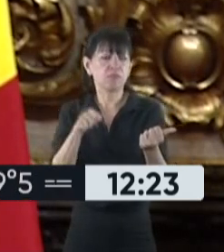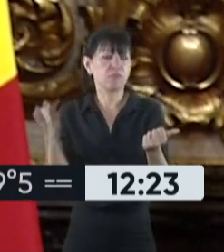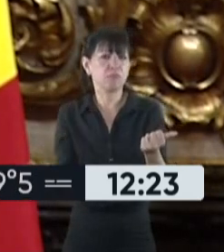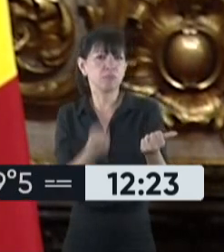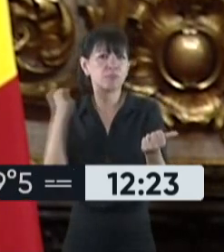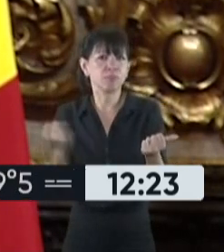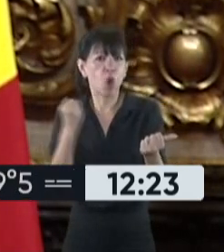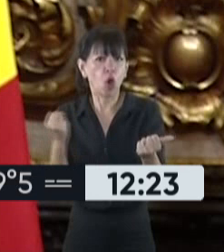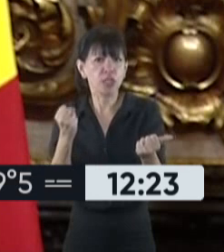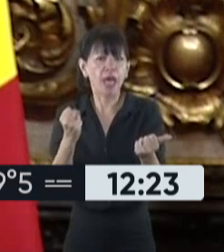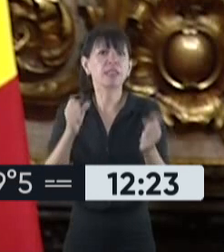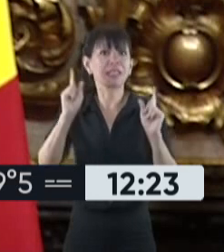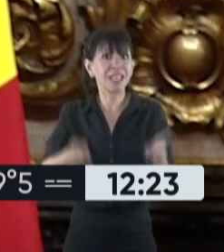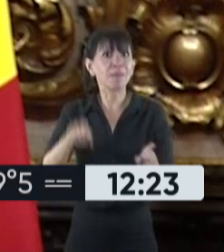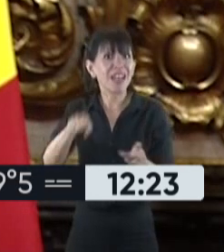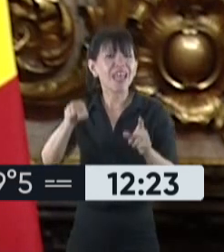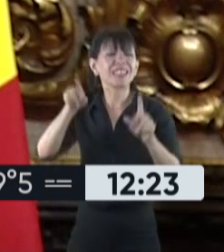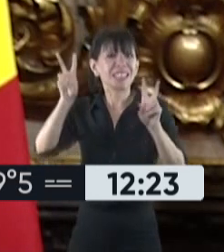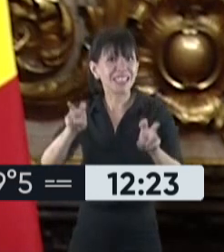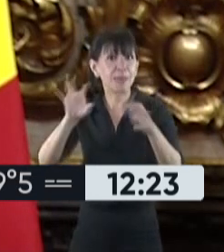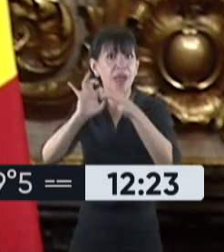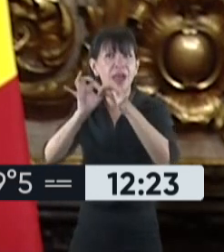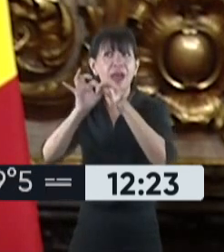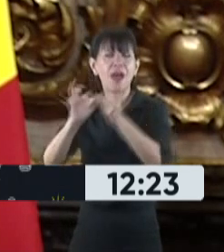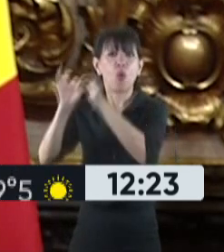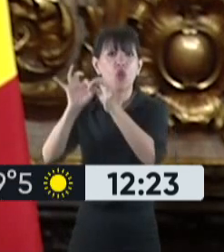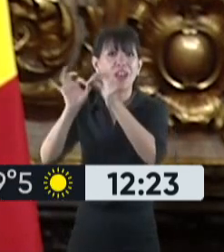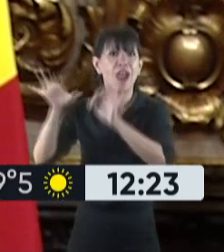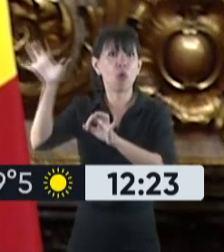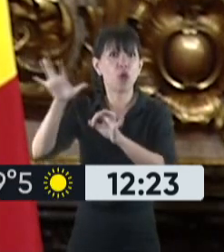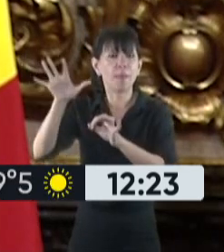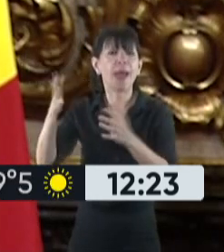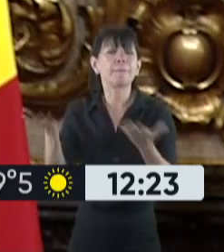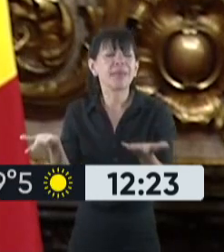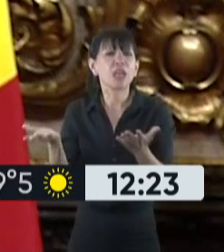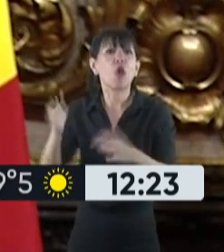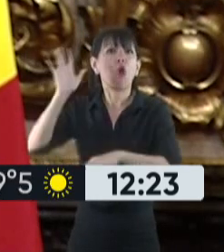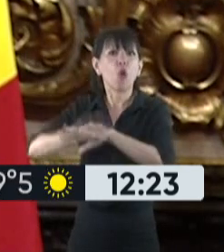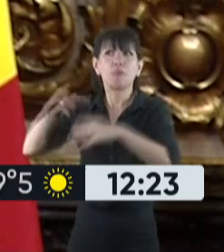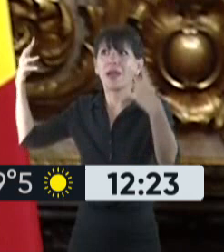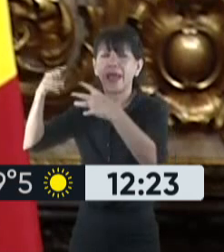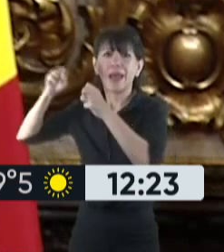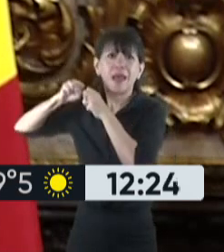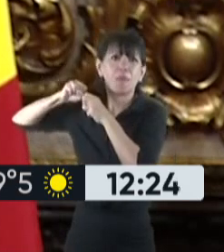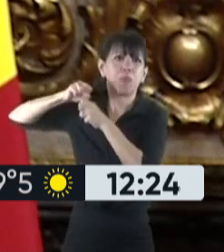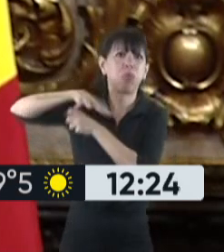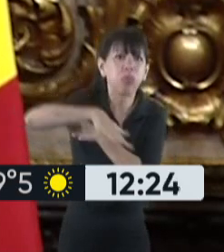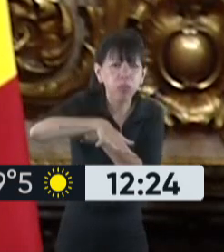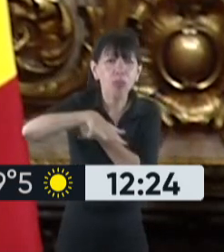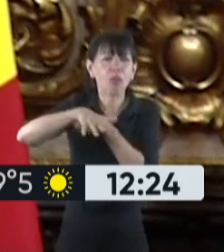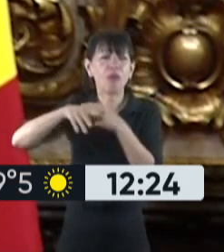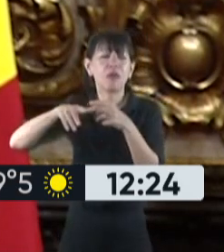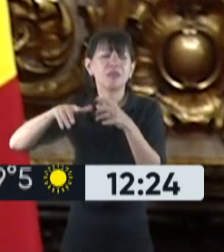grande en la Unión Europea, pero los efectos y las ondas de choque van a